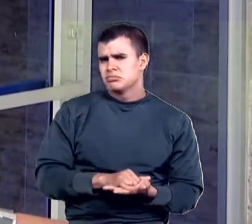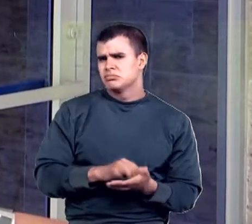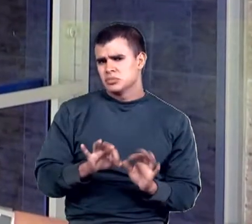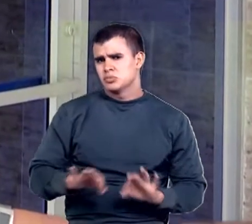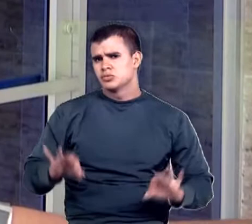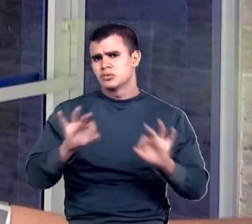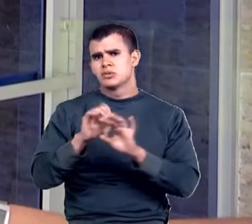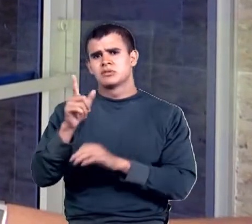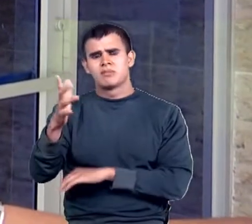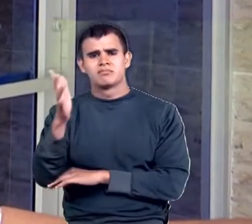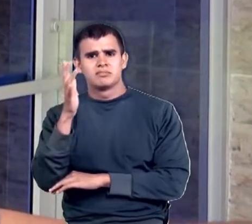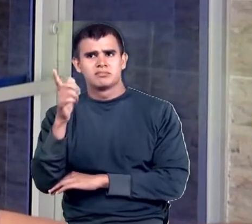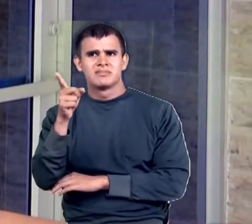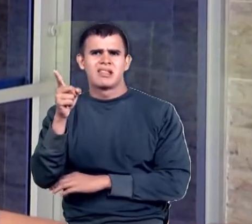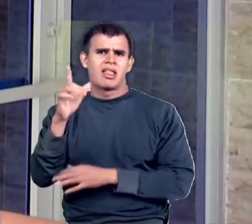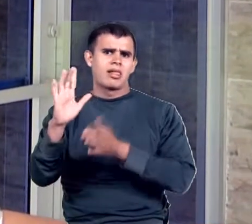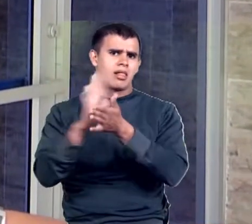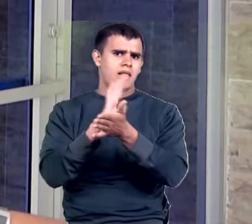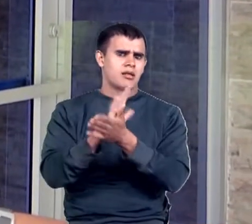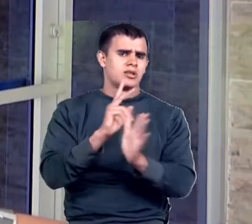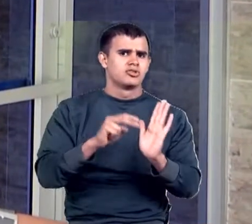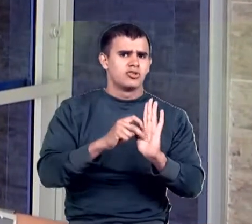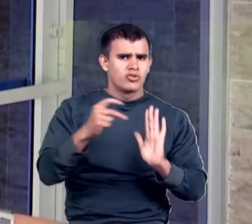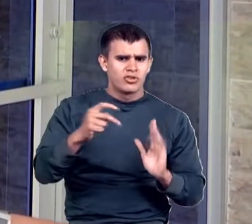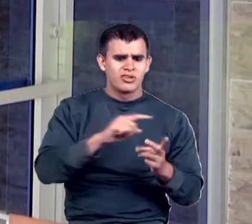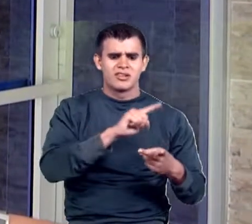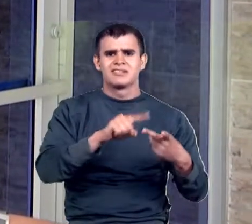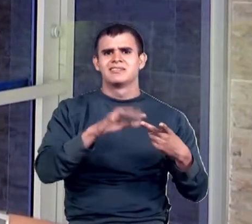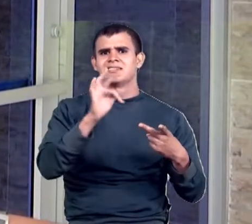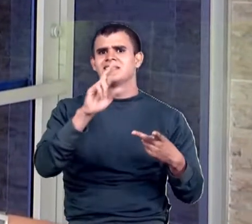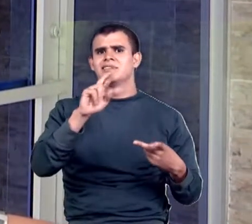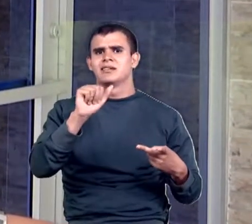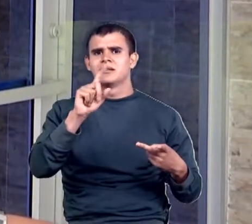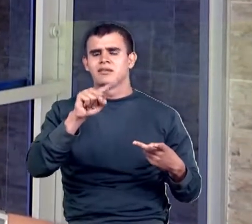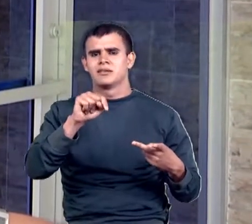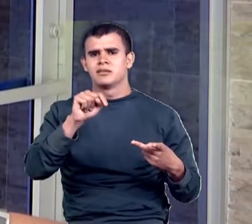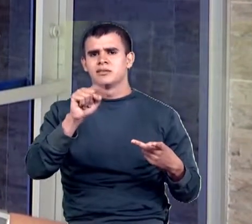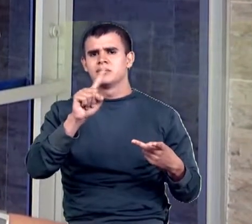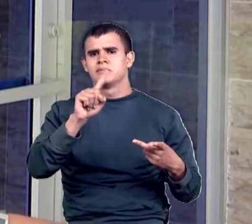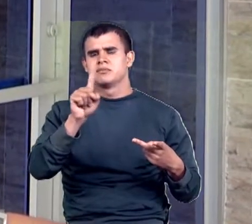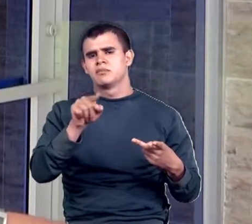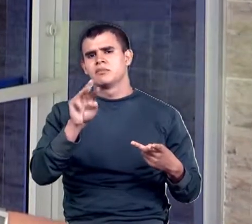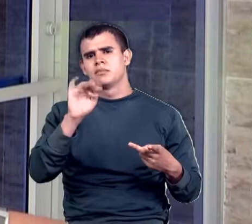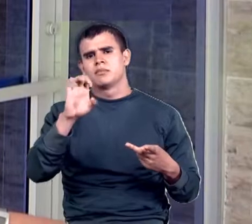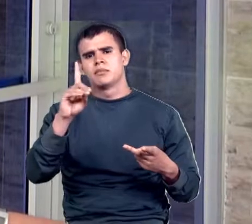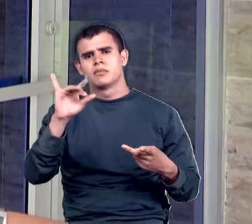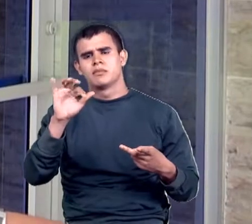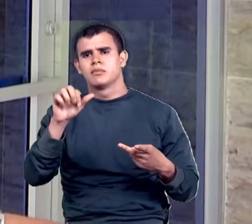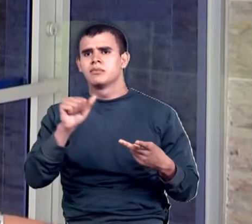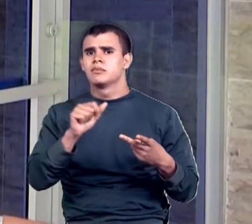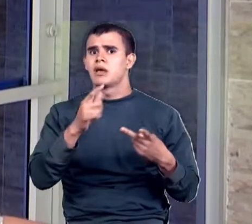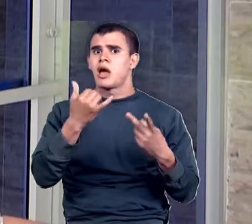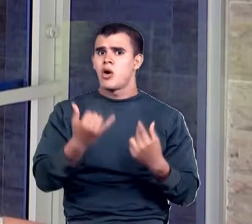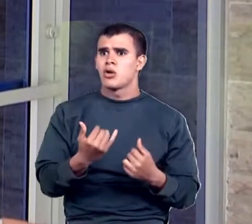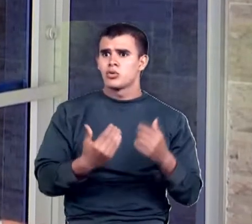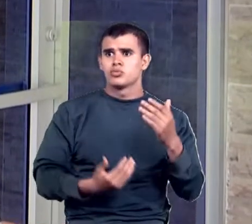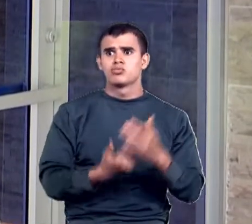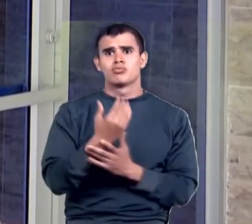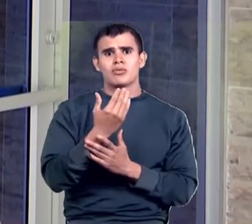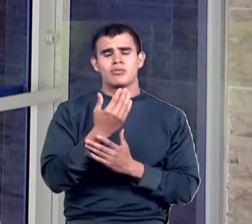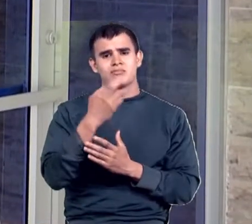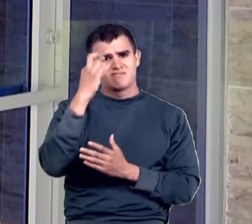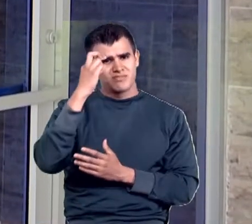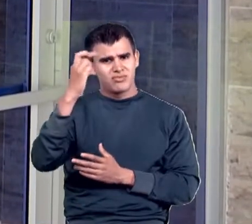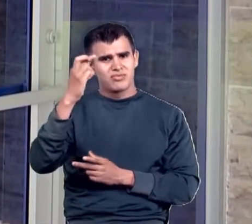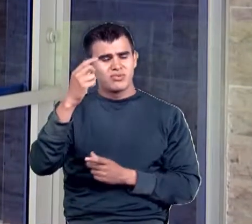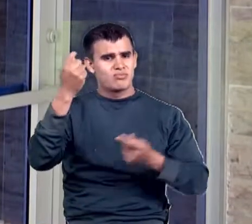los ponentes nos han enseñado sobre las nuevas tecnologías, sobre la transmedia, además que es pertinente porque en la facultad también